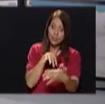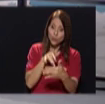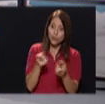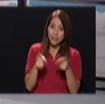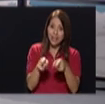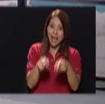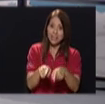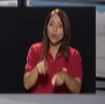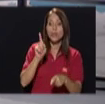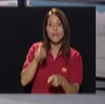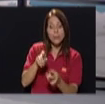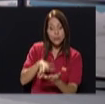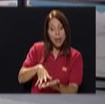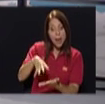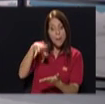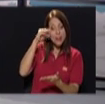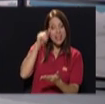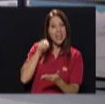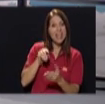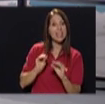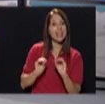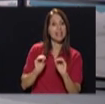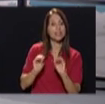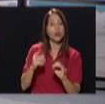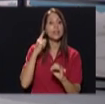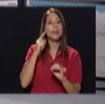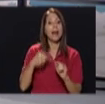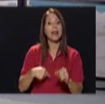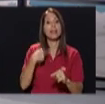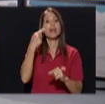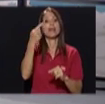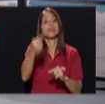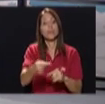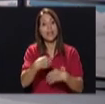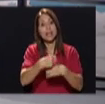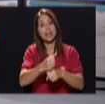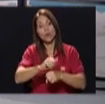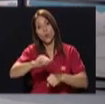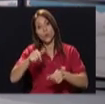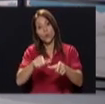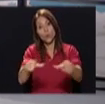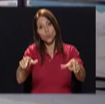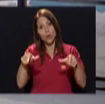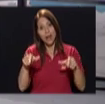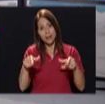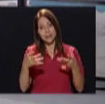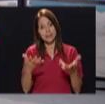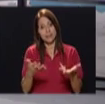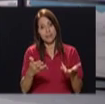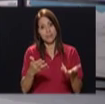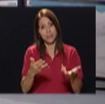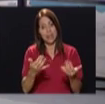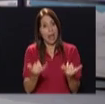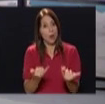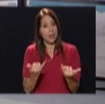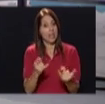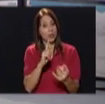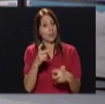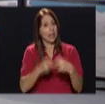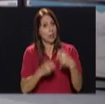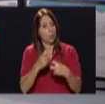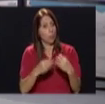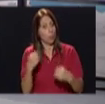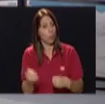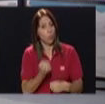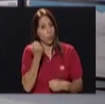tienen que generar lecciones aprendidas saludables, importantes, para replicar en otros sitios donde la problemática de pronto no está tan marcada como el área